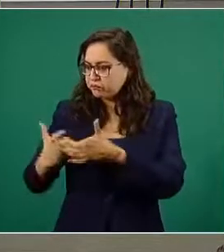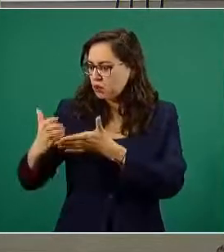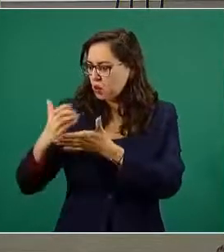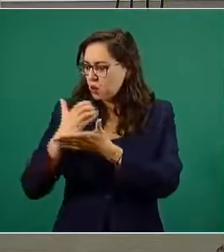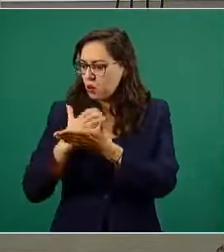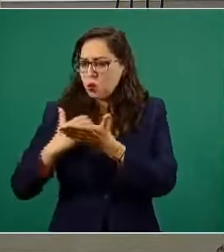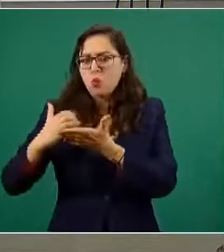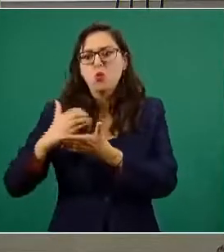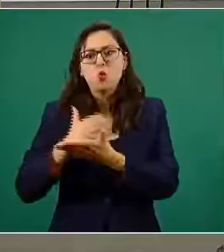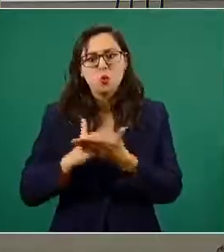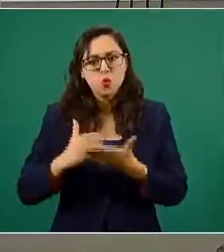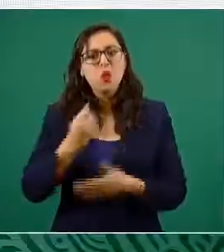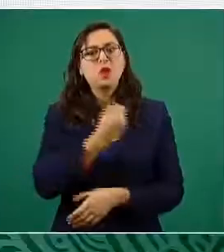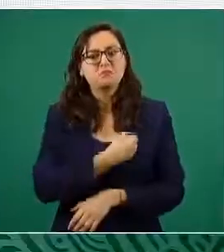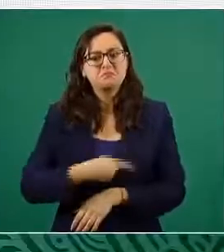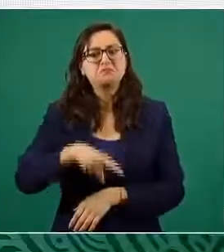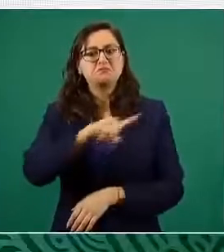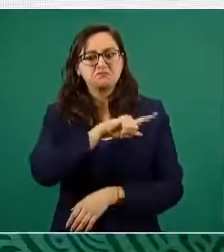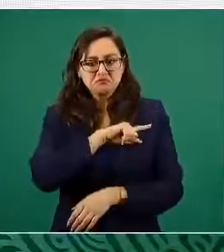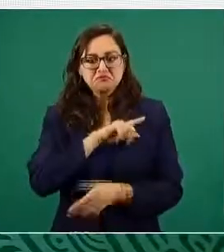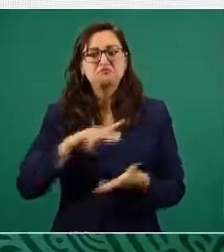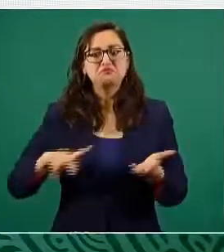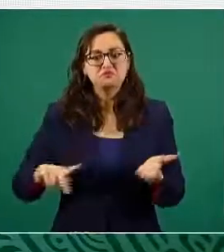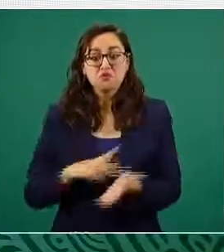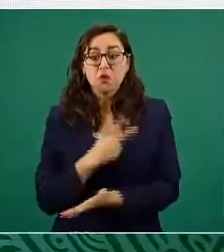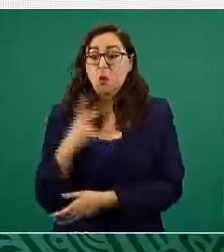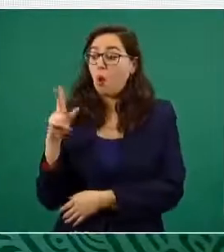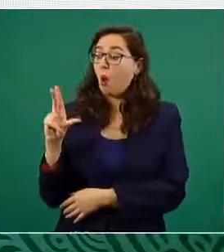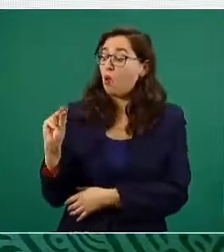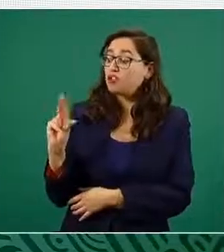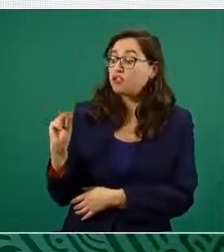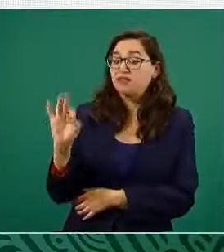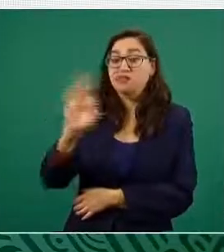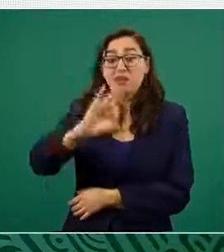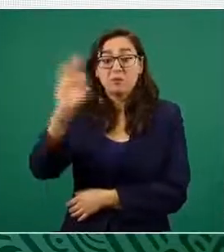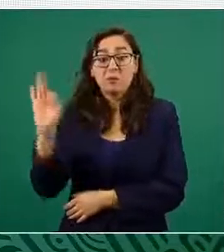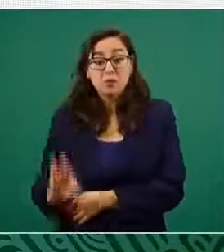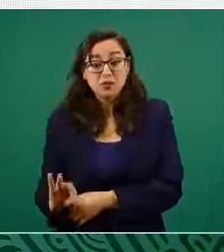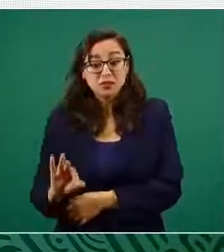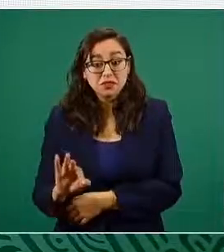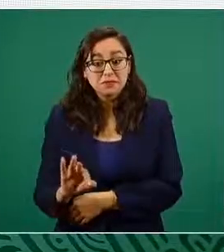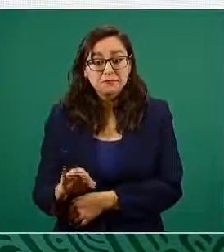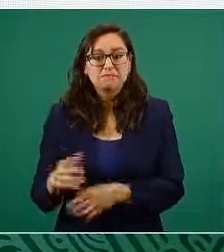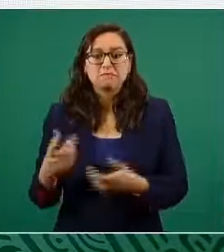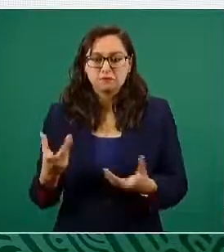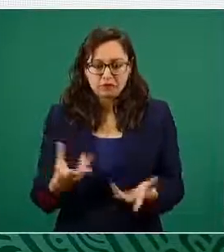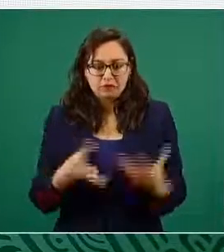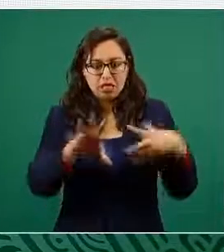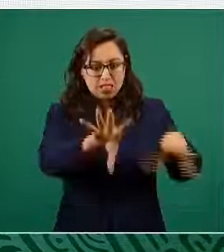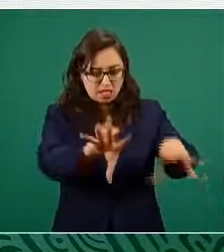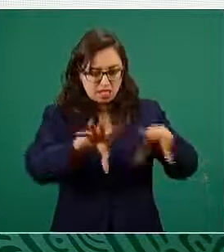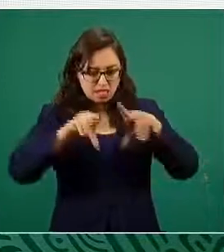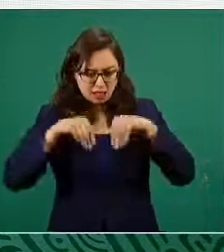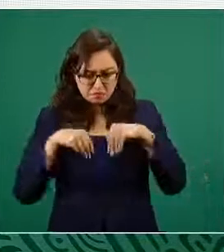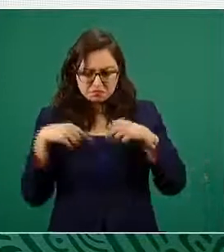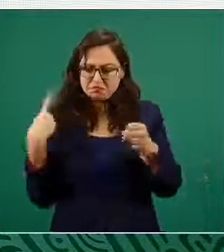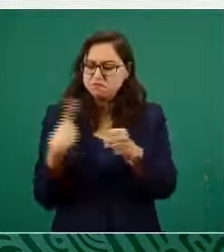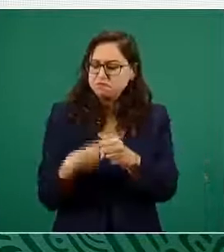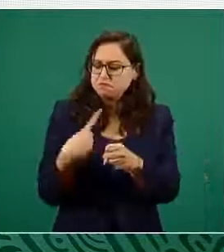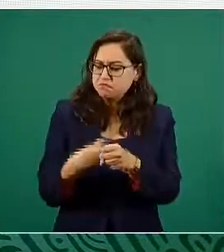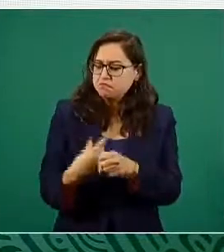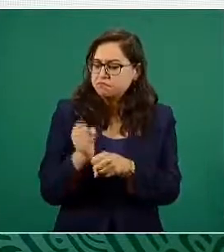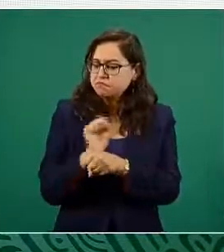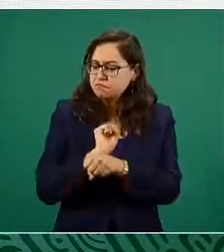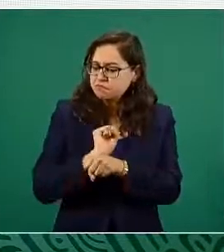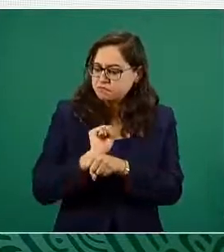por COVID, que han sido registradas por padecer COVID-19, tienen una enfermedad leve, una enfermedad que se maneja